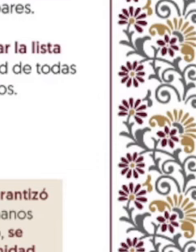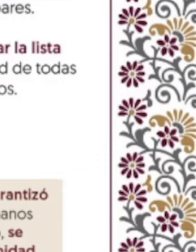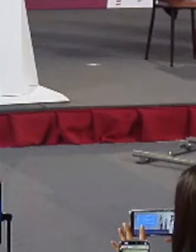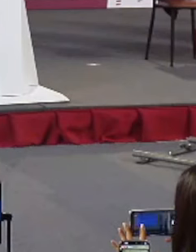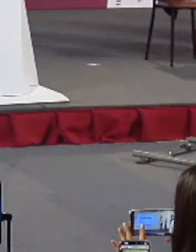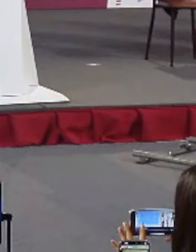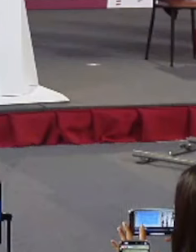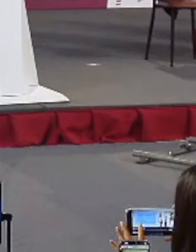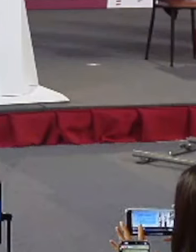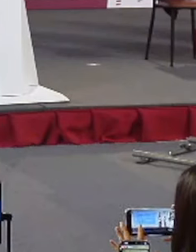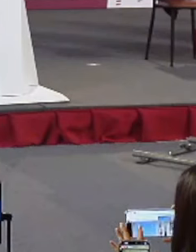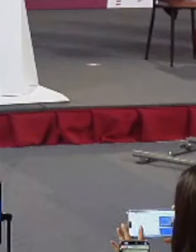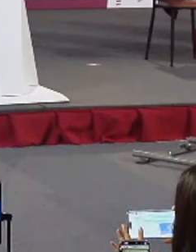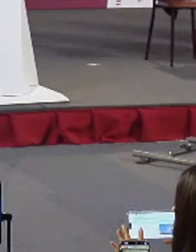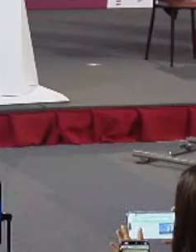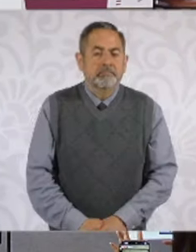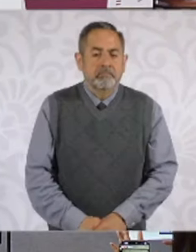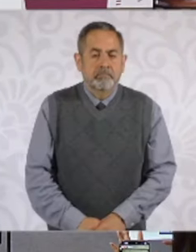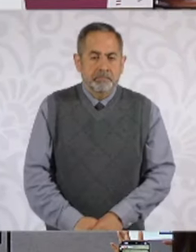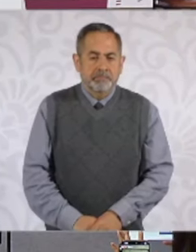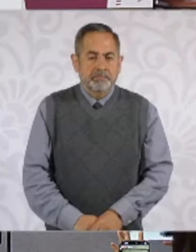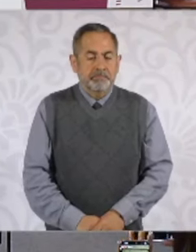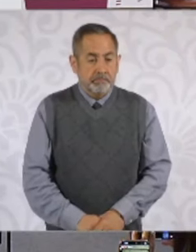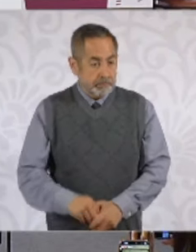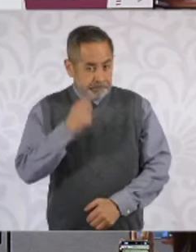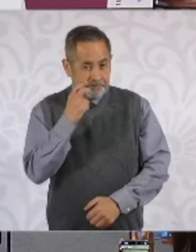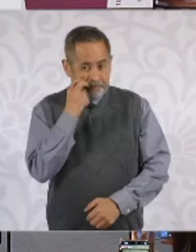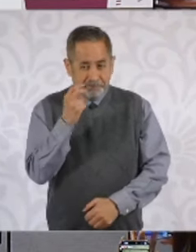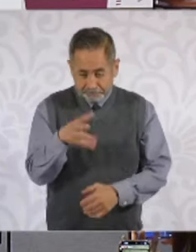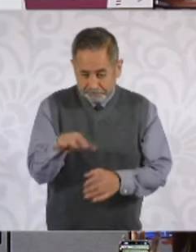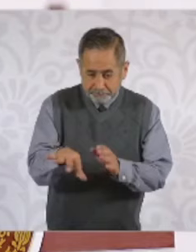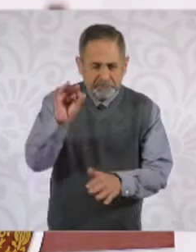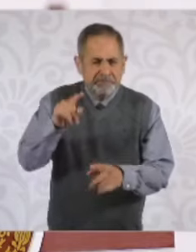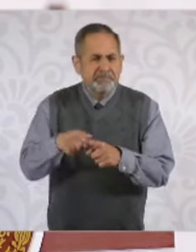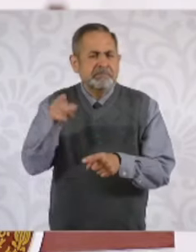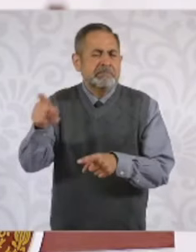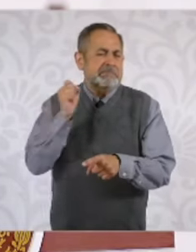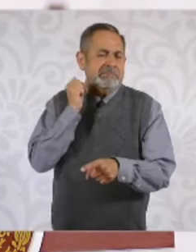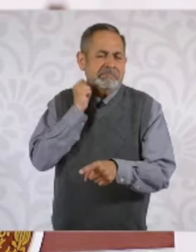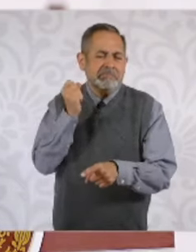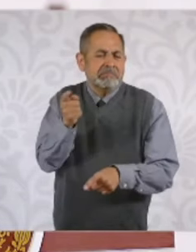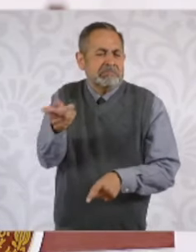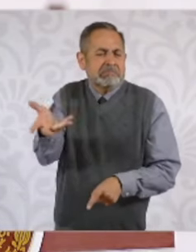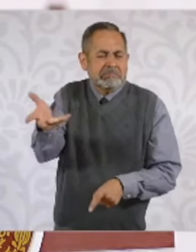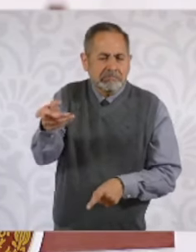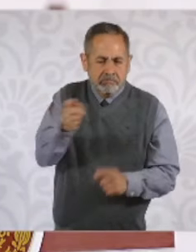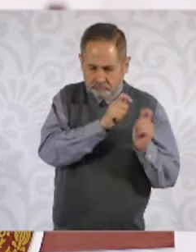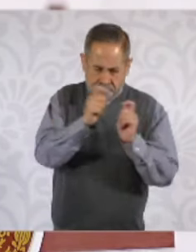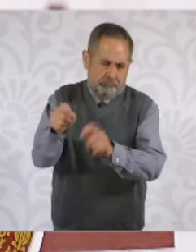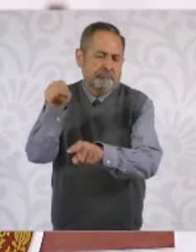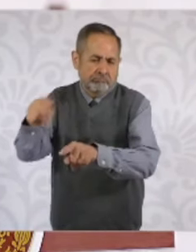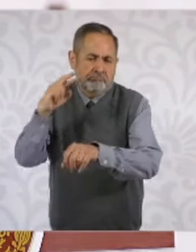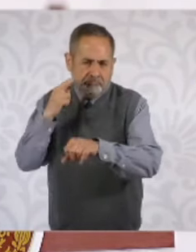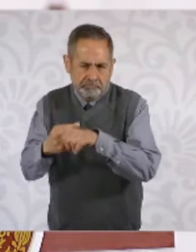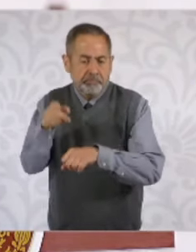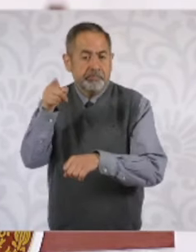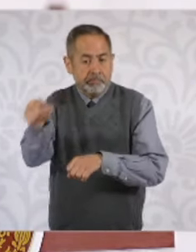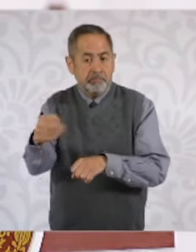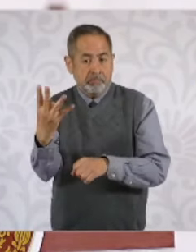386. Para obtener este resultado, ¿qué hizo el Senado? Hizo 4 pasos. Uno,